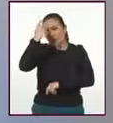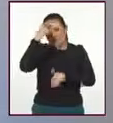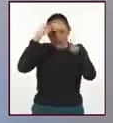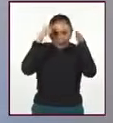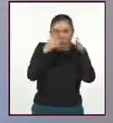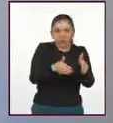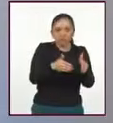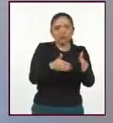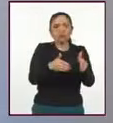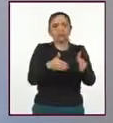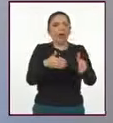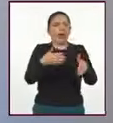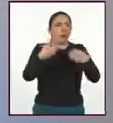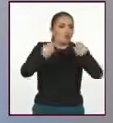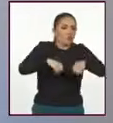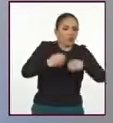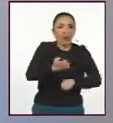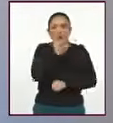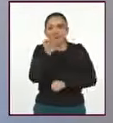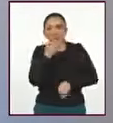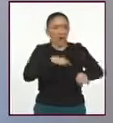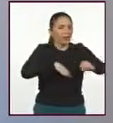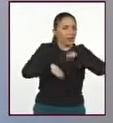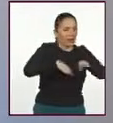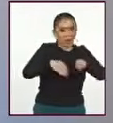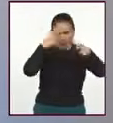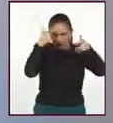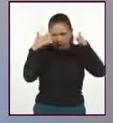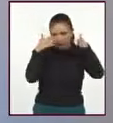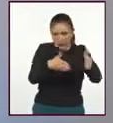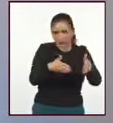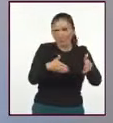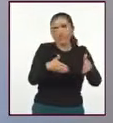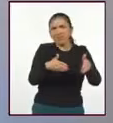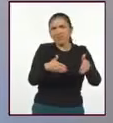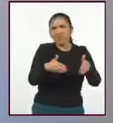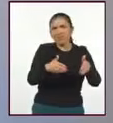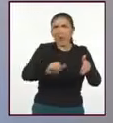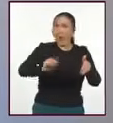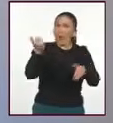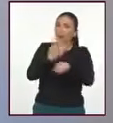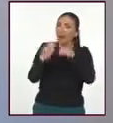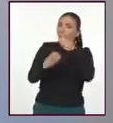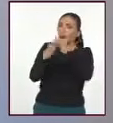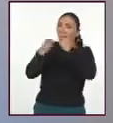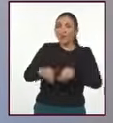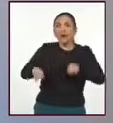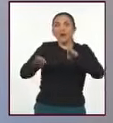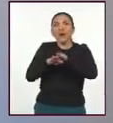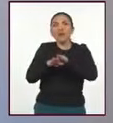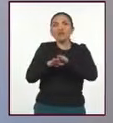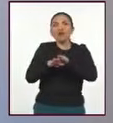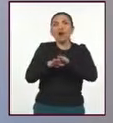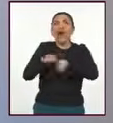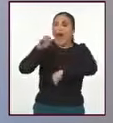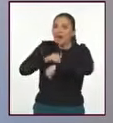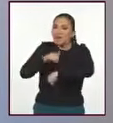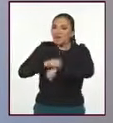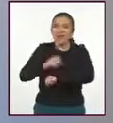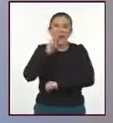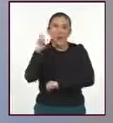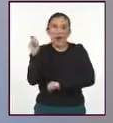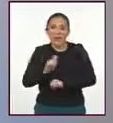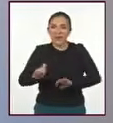ciertas labores, en la escuela, en el trabajo, y hay veces que pues vamos dejando de lado la importancia de lo que es las amistades, la pareja,